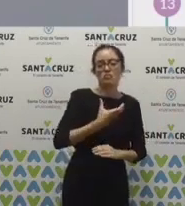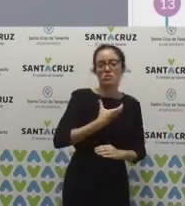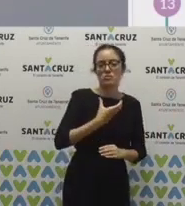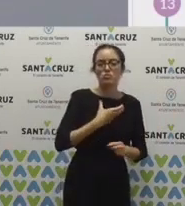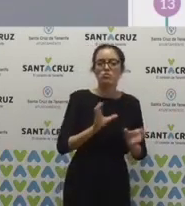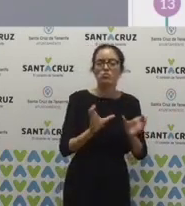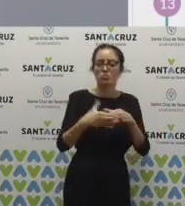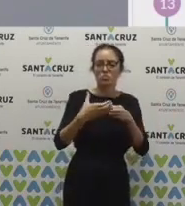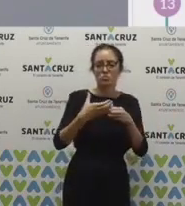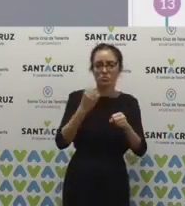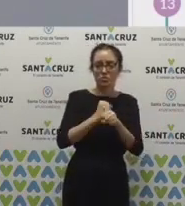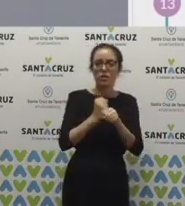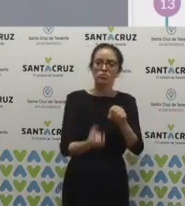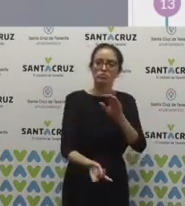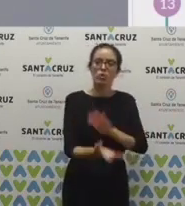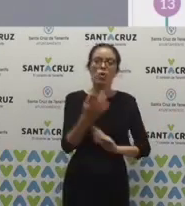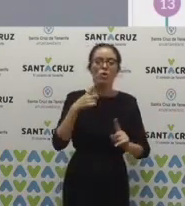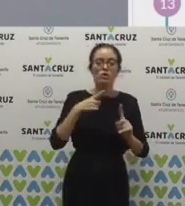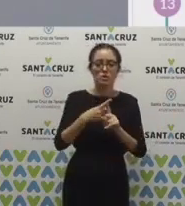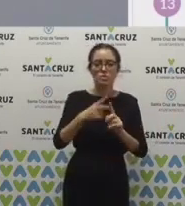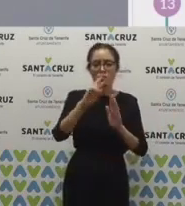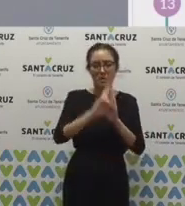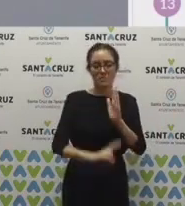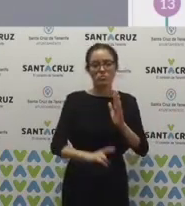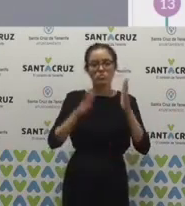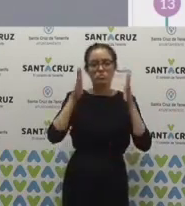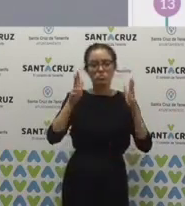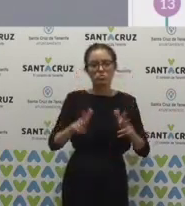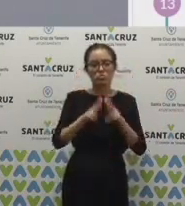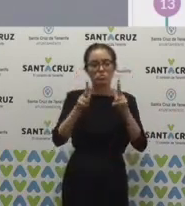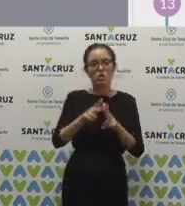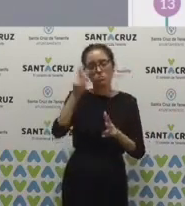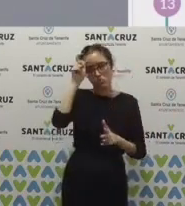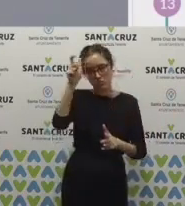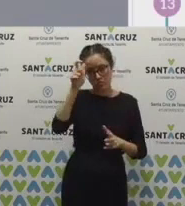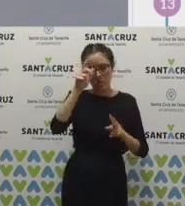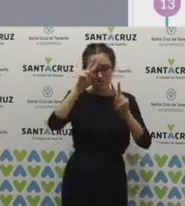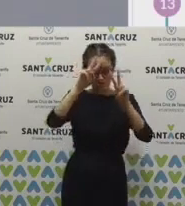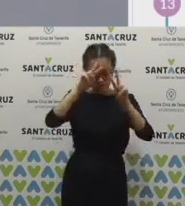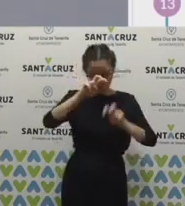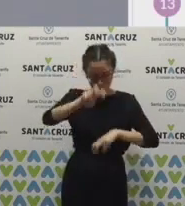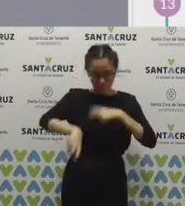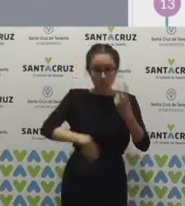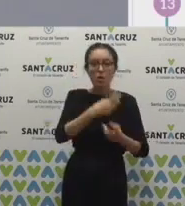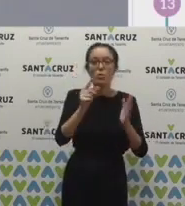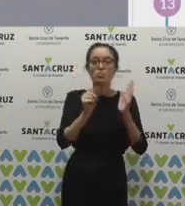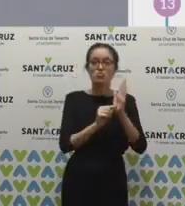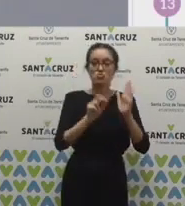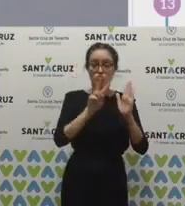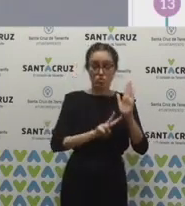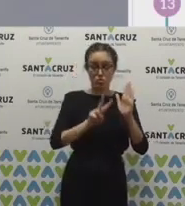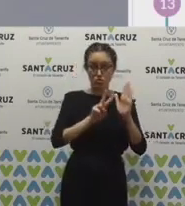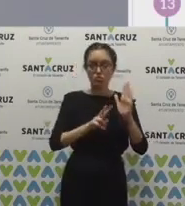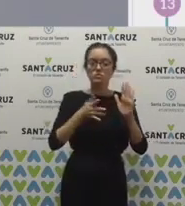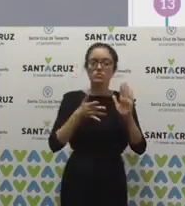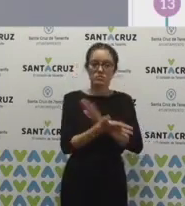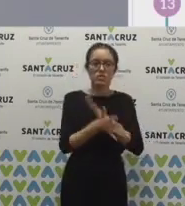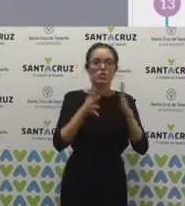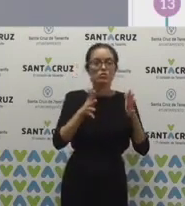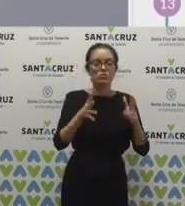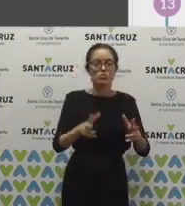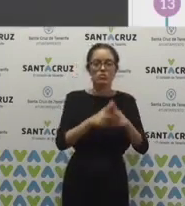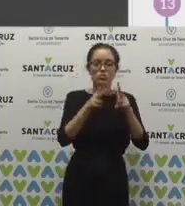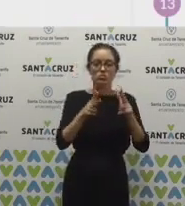para revisar el reglamento del consejo social municipal el punto 2 una vez modificado convocar dicho consejo social